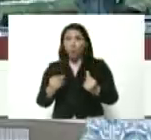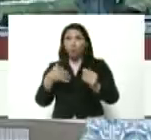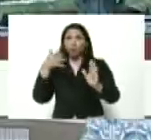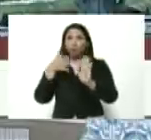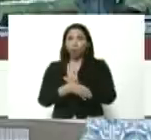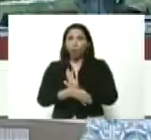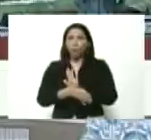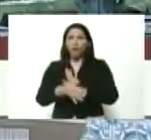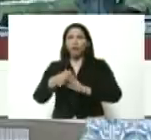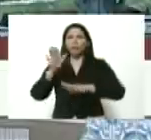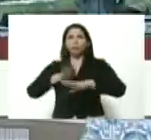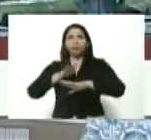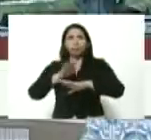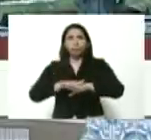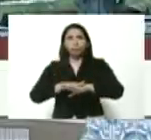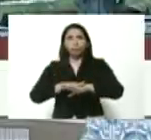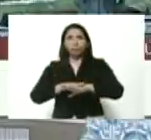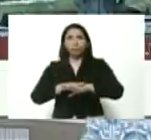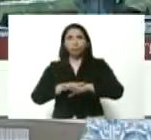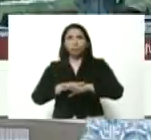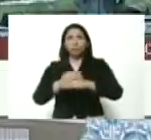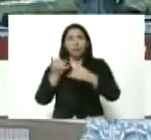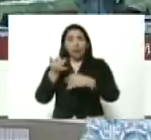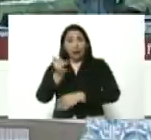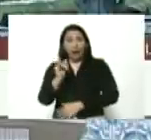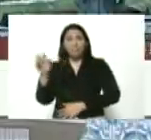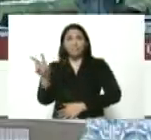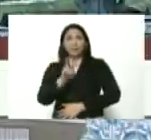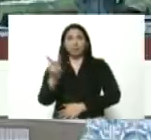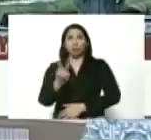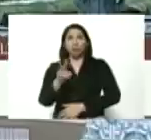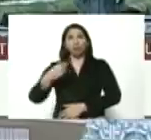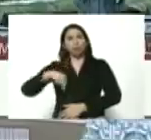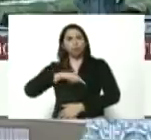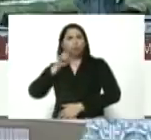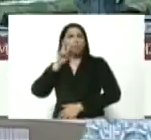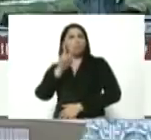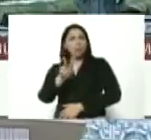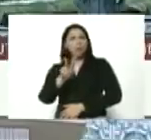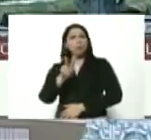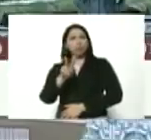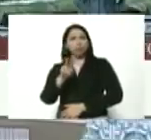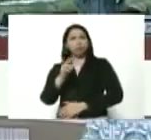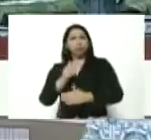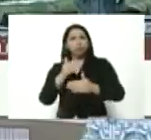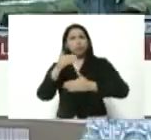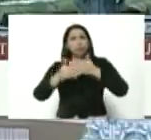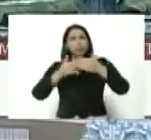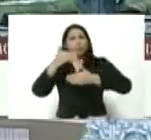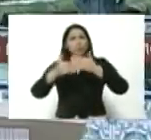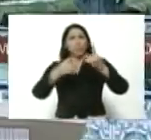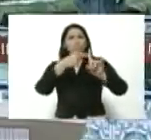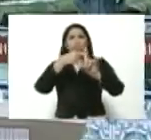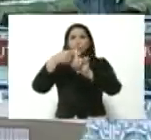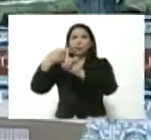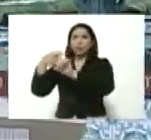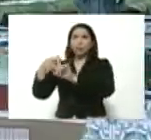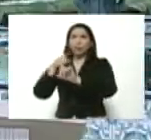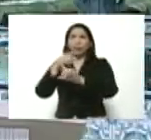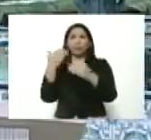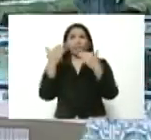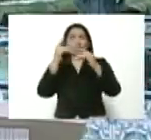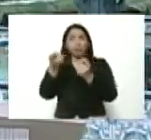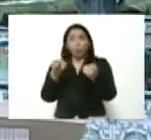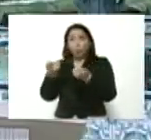la situación de los casos registrados en venezuela nosotros vemos una evolución muy positiva en esta fase de